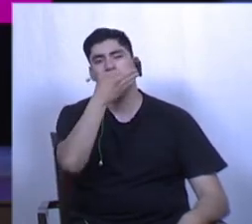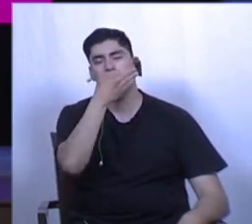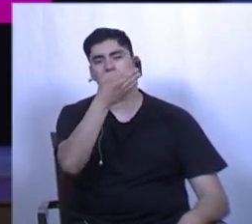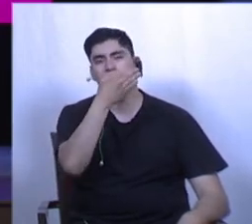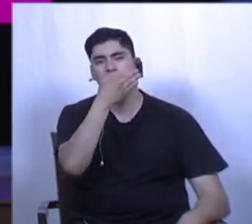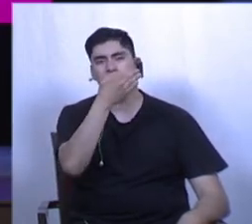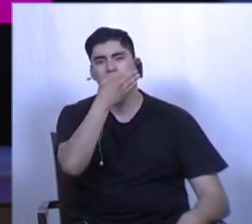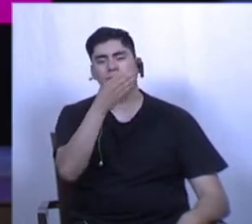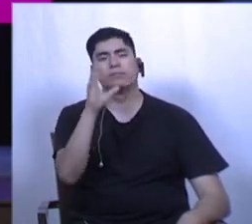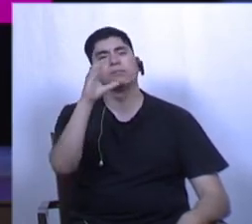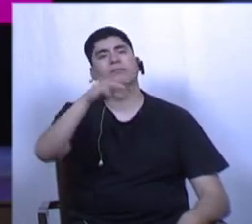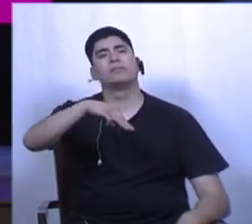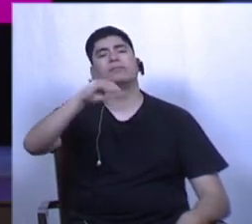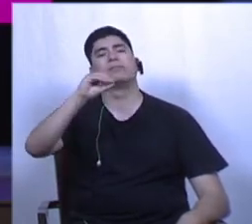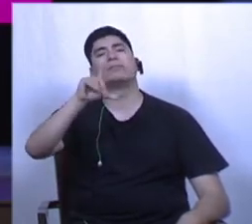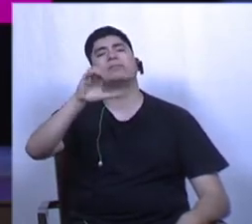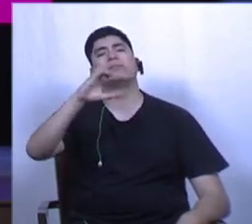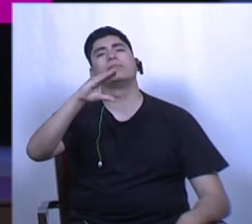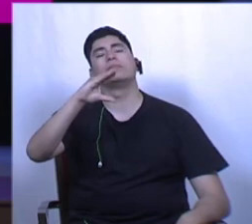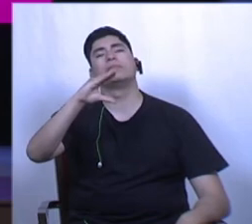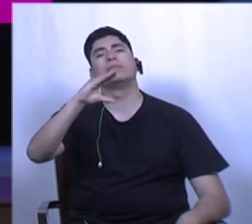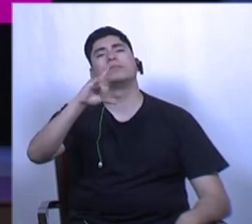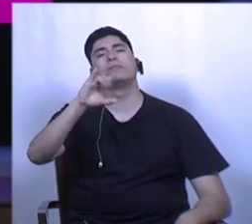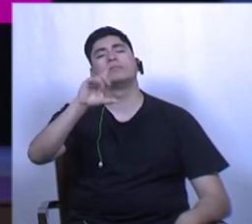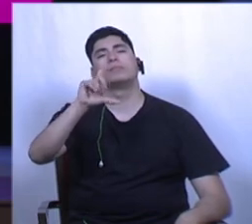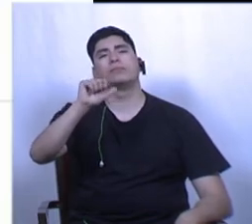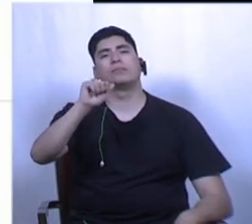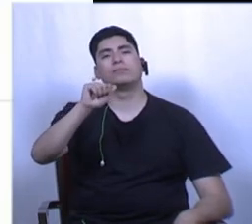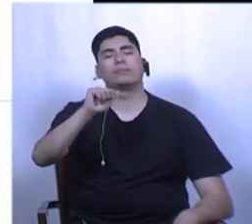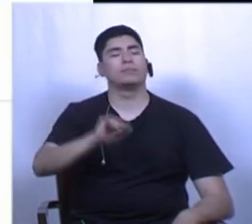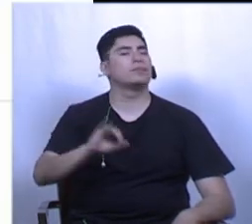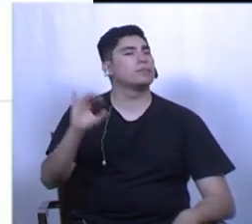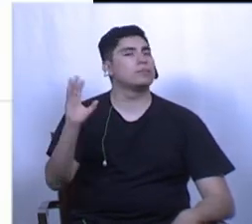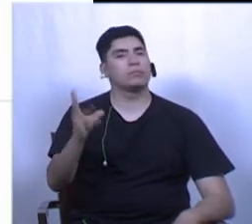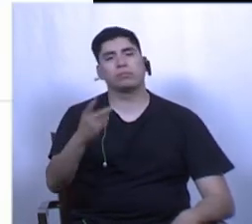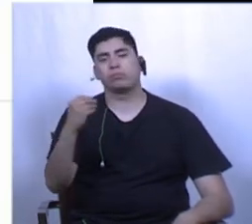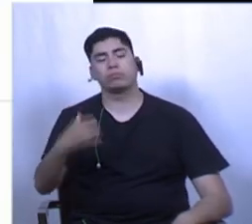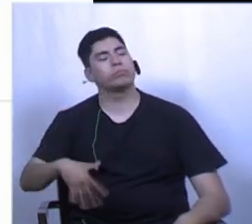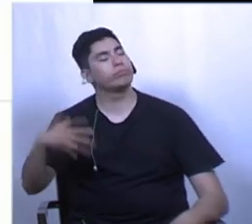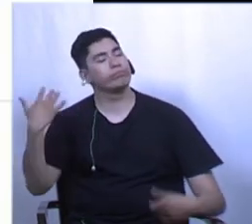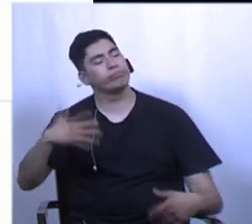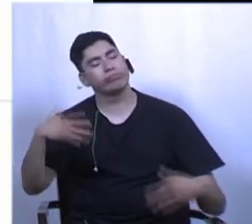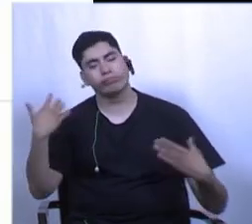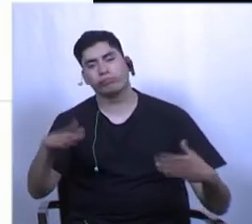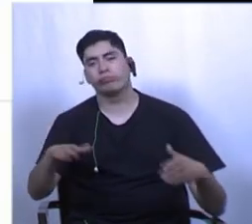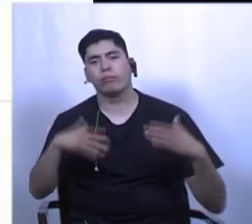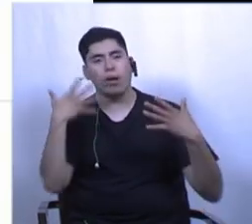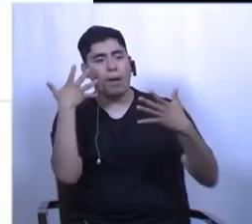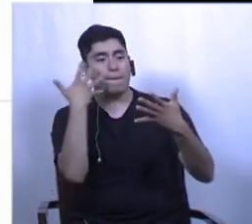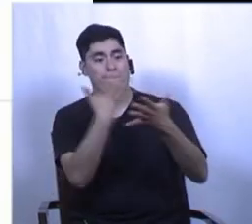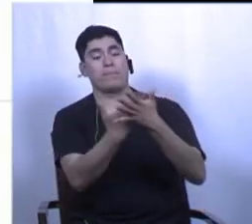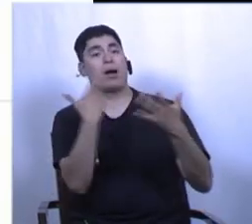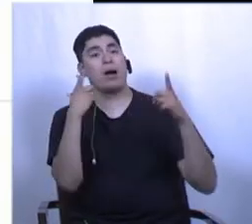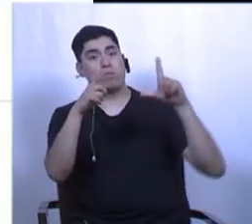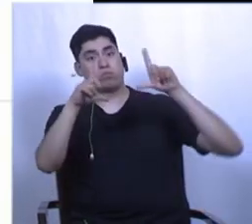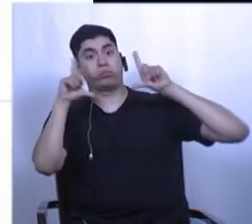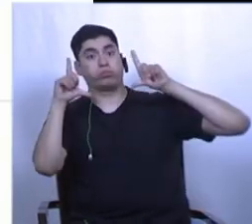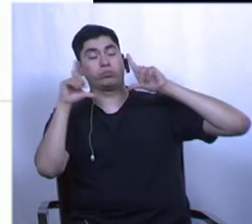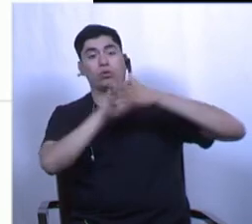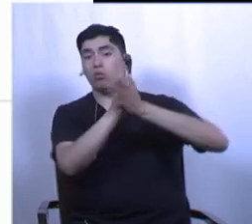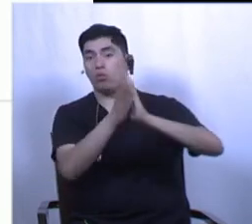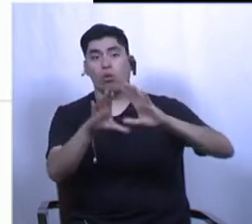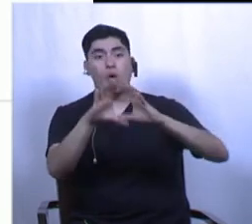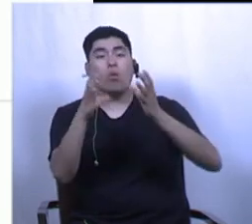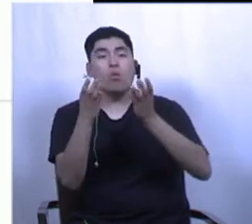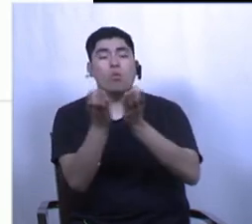pequeña molécula que ayudaba a prevenir y fue muy importante e impactó en todo el mundo a través de los medios